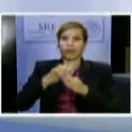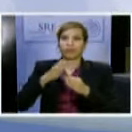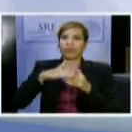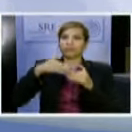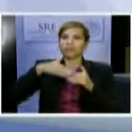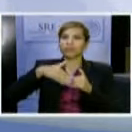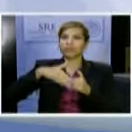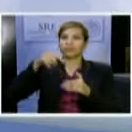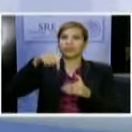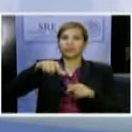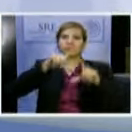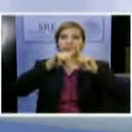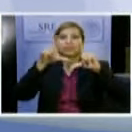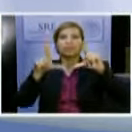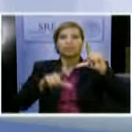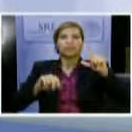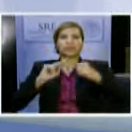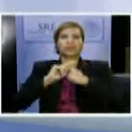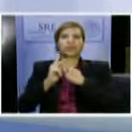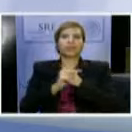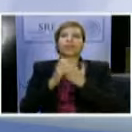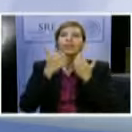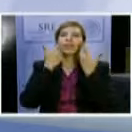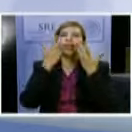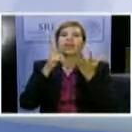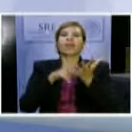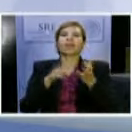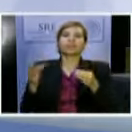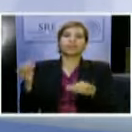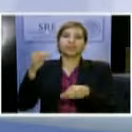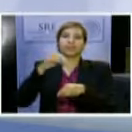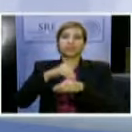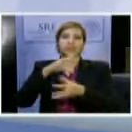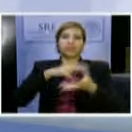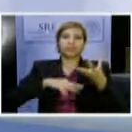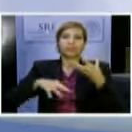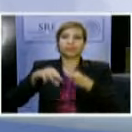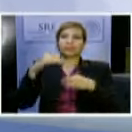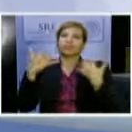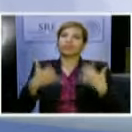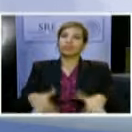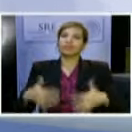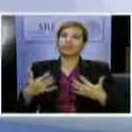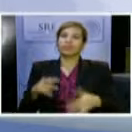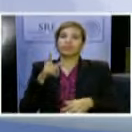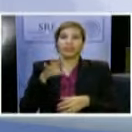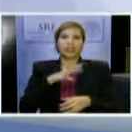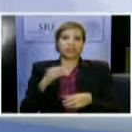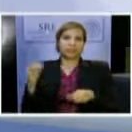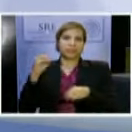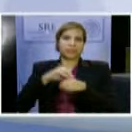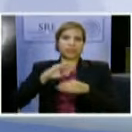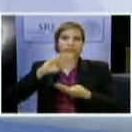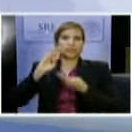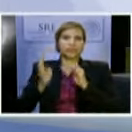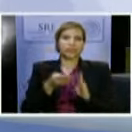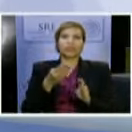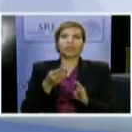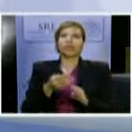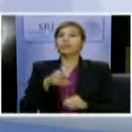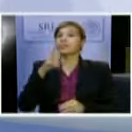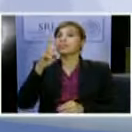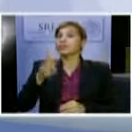que nuestro país intenta replantear su posición en el mundo, pero